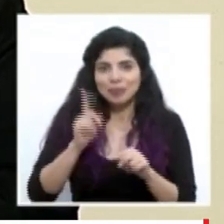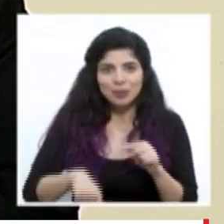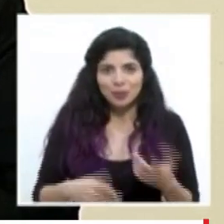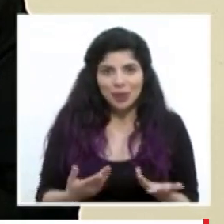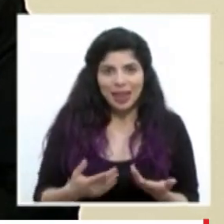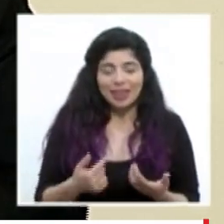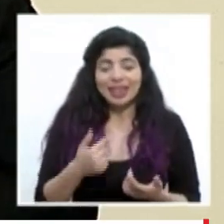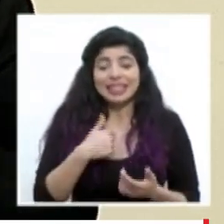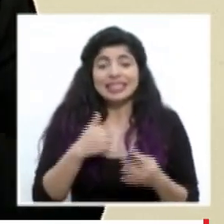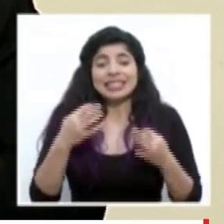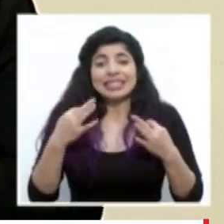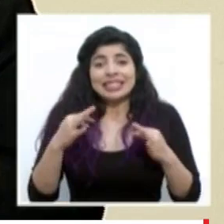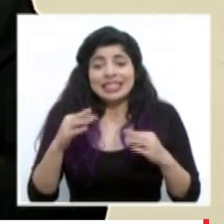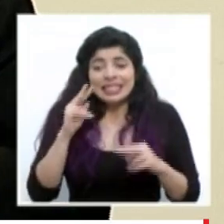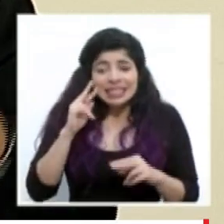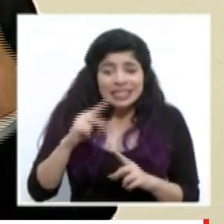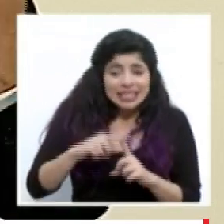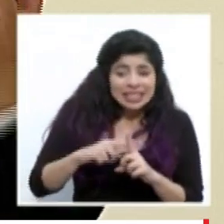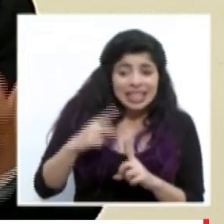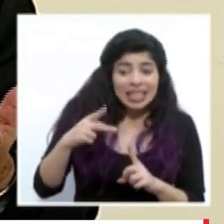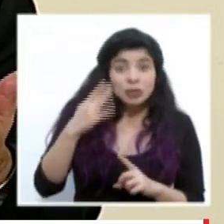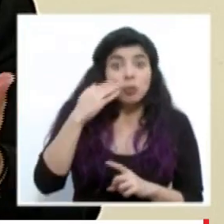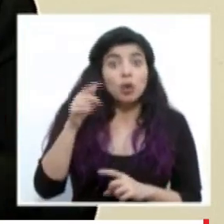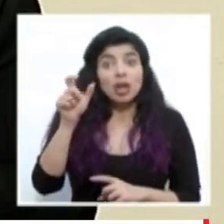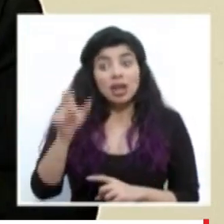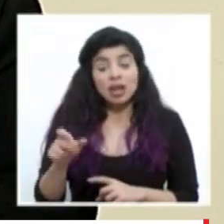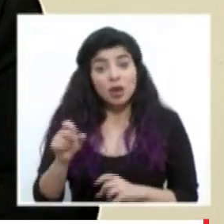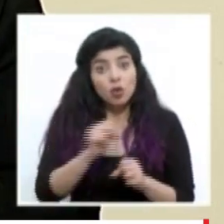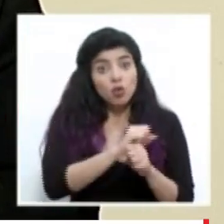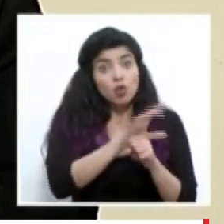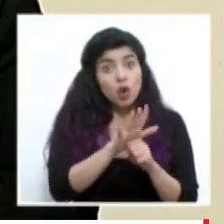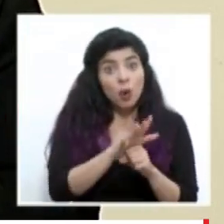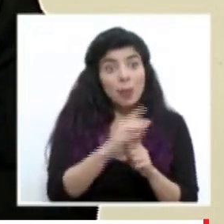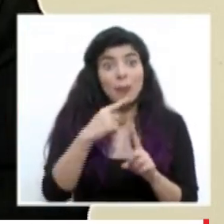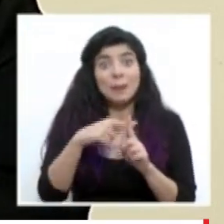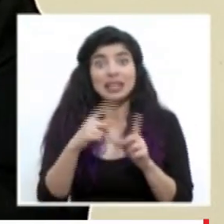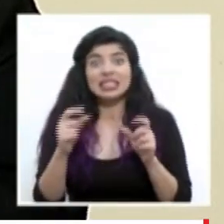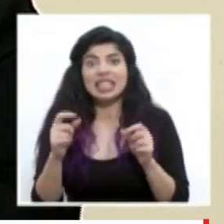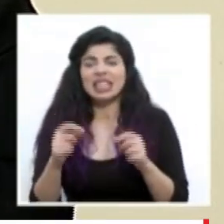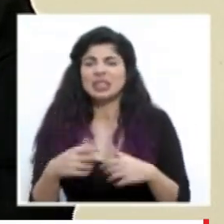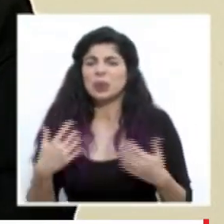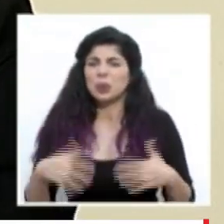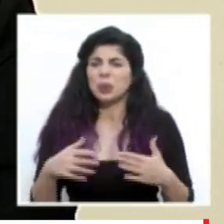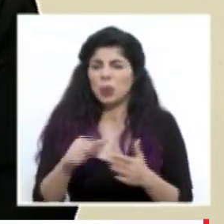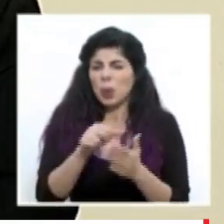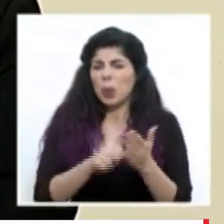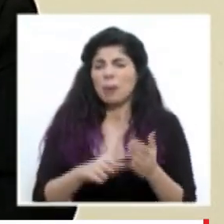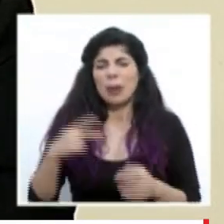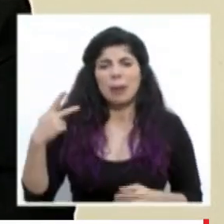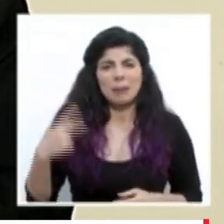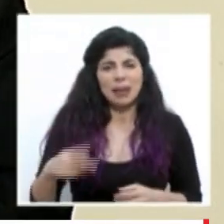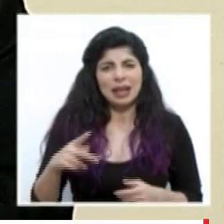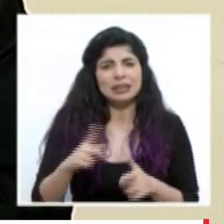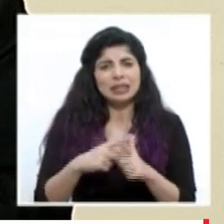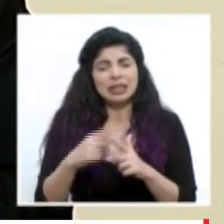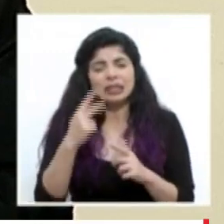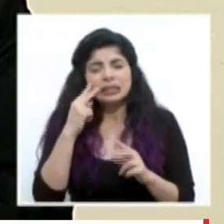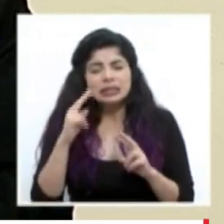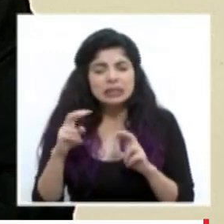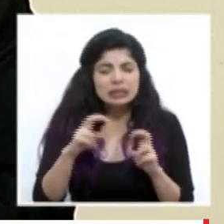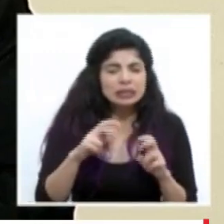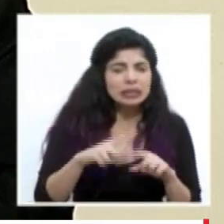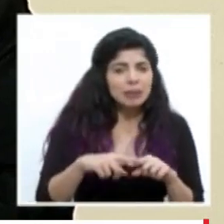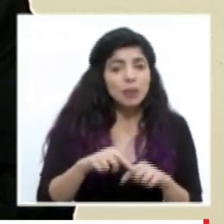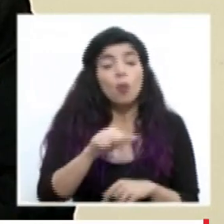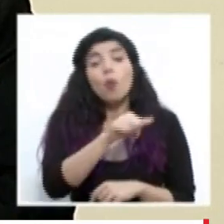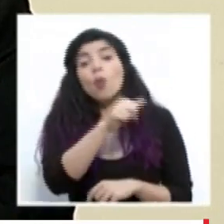donde uno trata de valorar el riesgo, porque si el paciente tiene COVID y además tiene cáncer, el operarlo es un riesgo, entonces uno trata de ver el nexo.